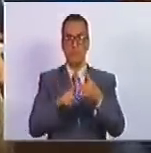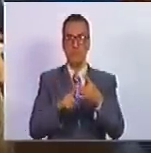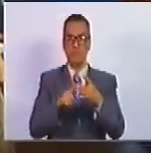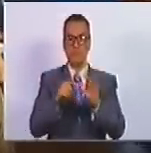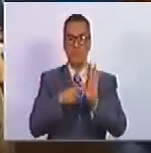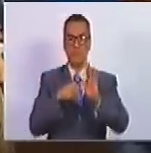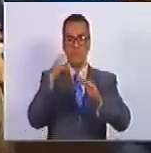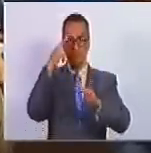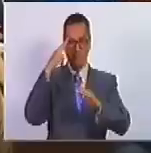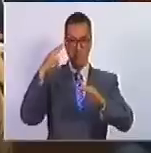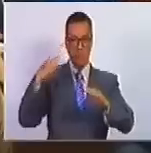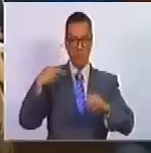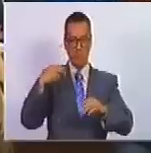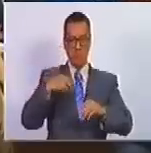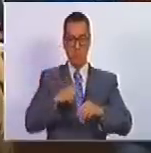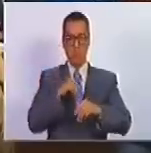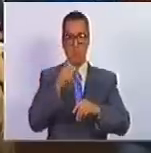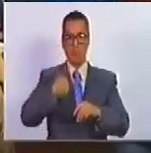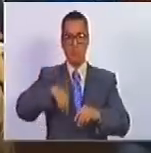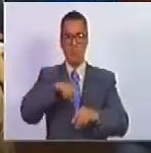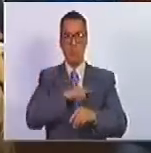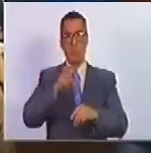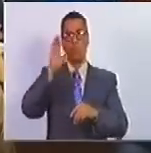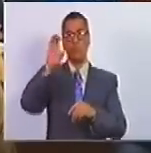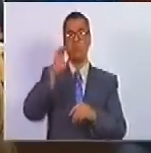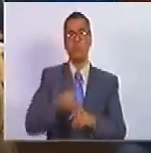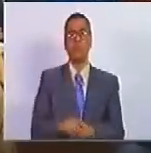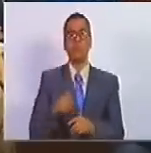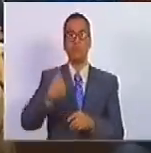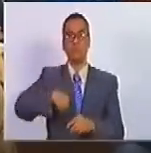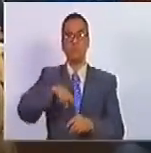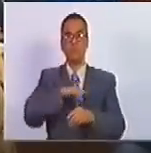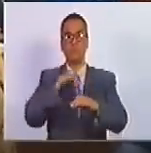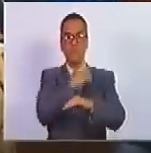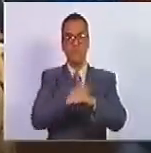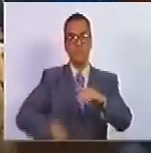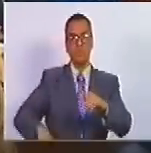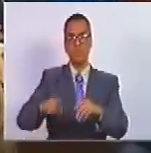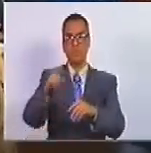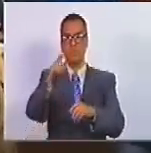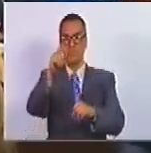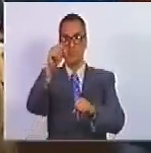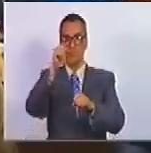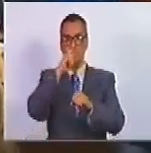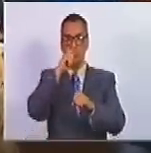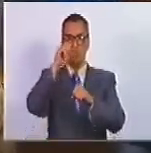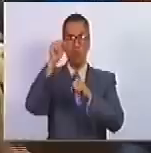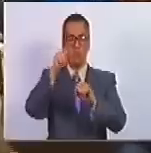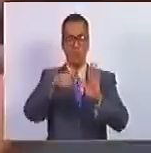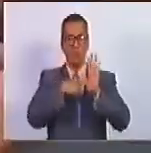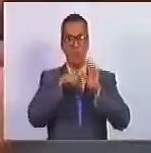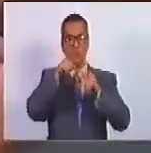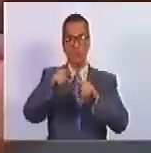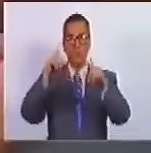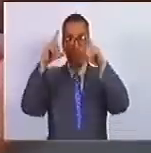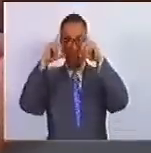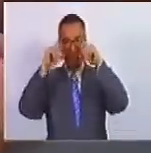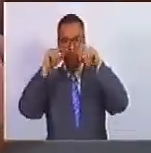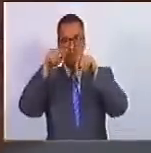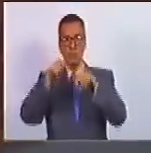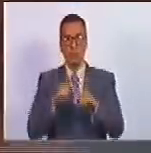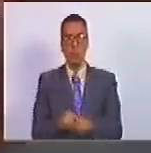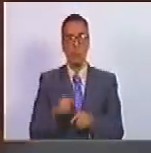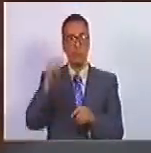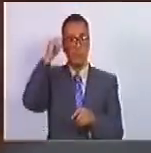digna, valiente de nuestro país y de nuestro presidente Nicolás Maduro, está demostrado en esa foto